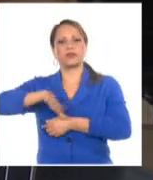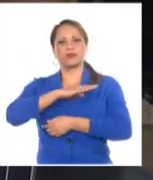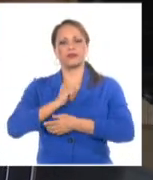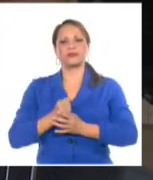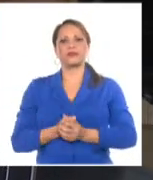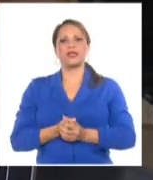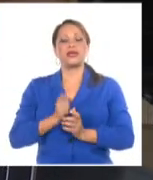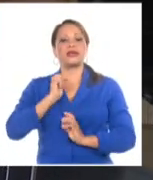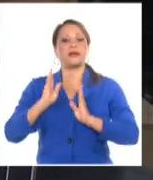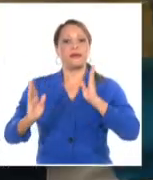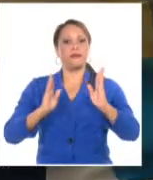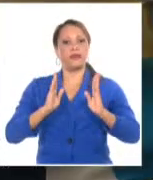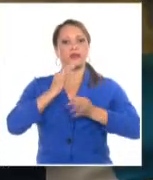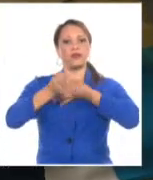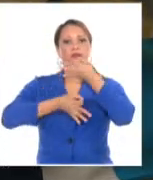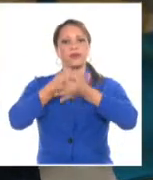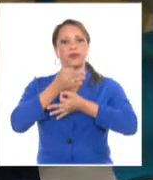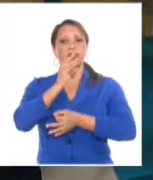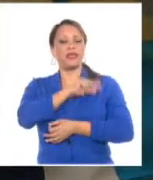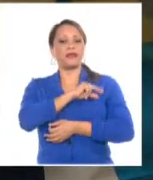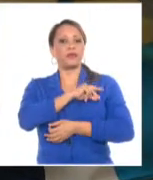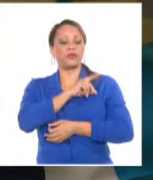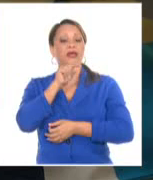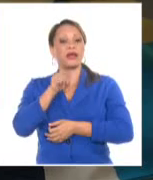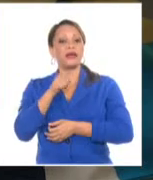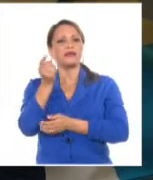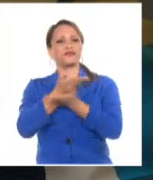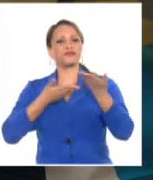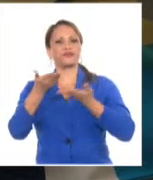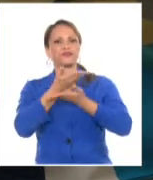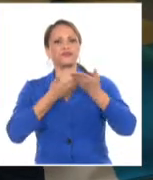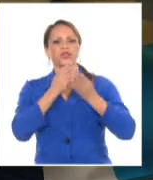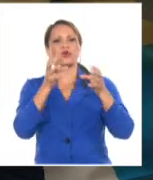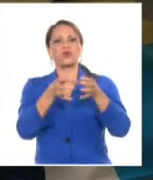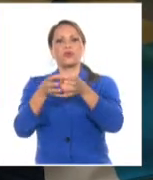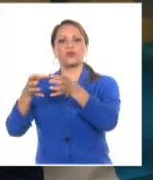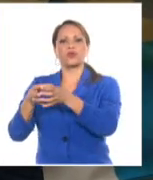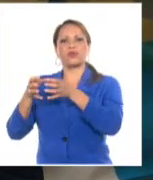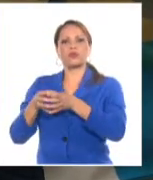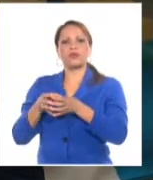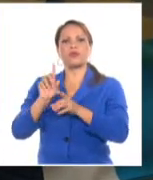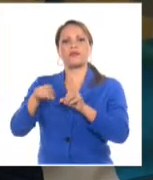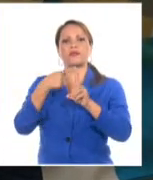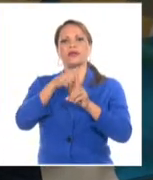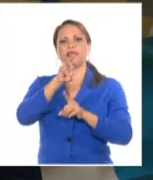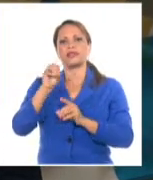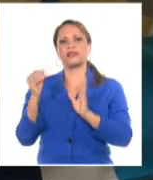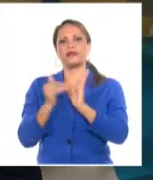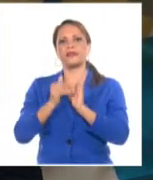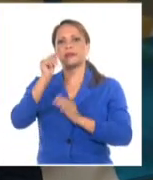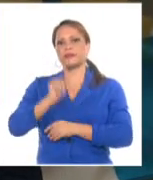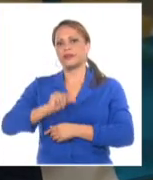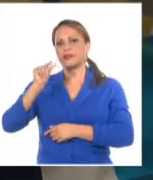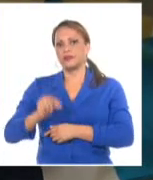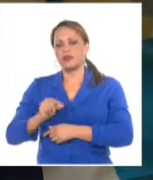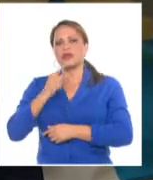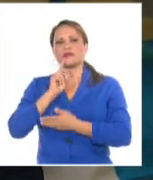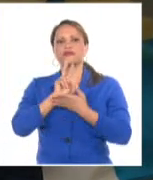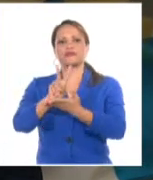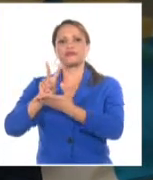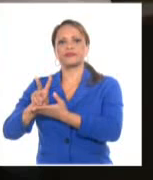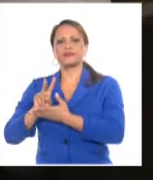este periodo, refirió la diputada, se produjeron intercambios de las comisiones con más de 30.000 personas y se visitaron